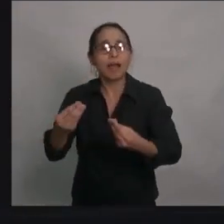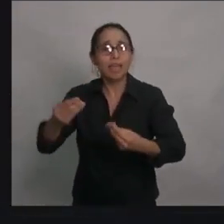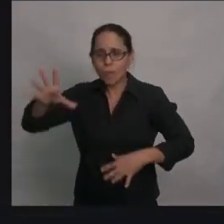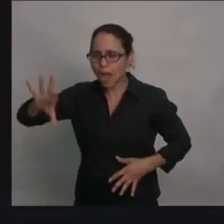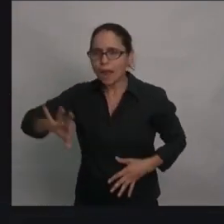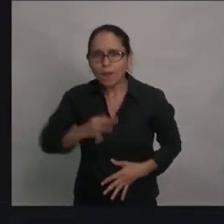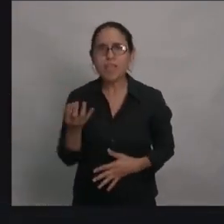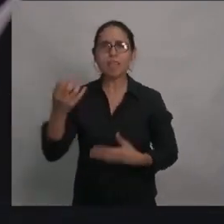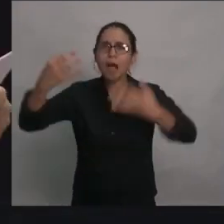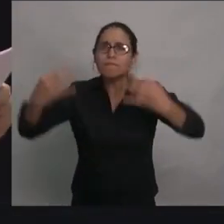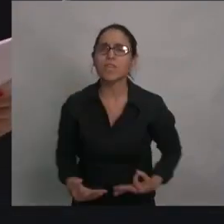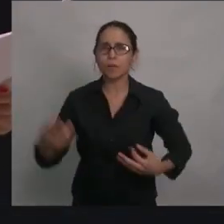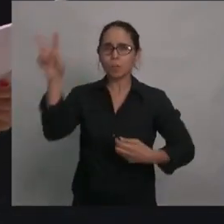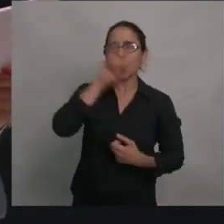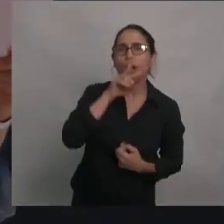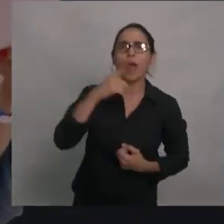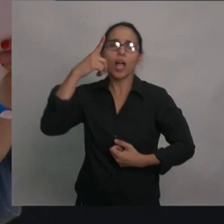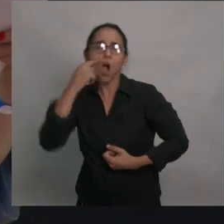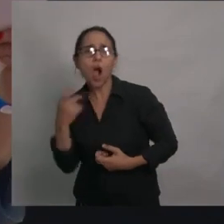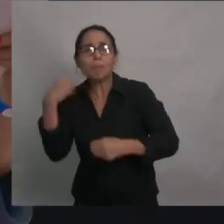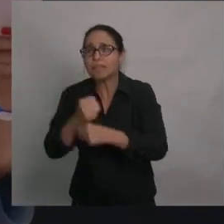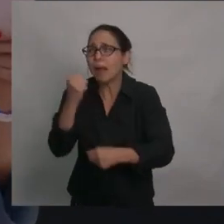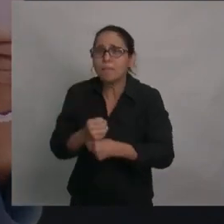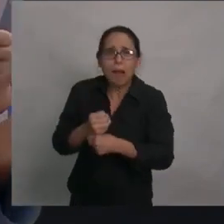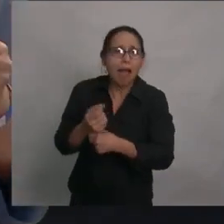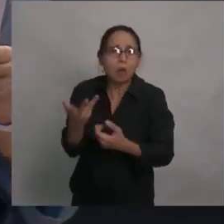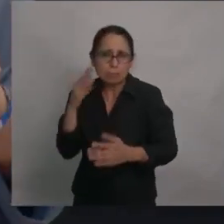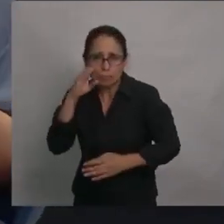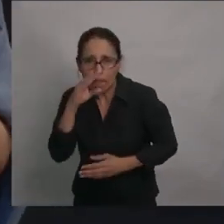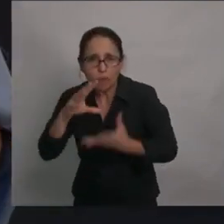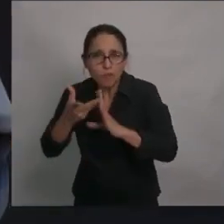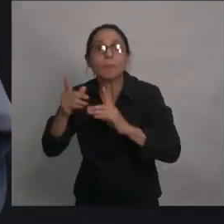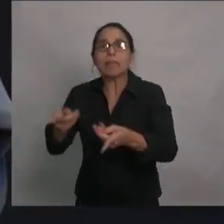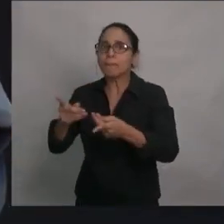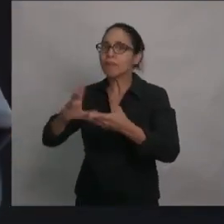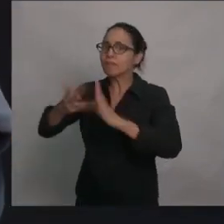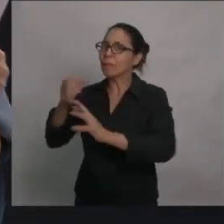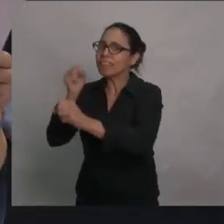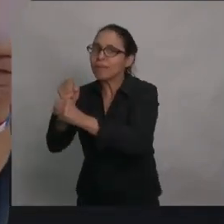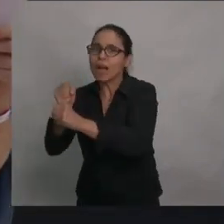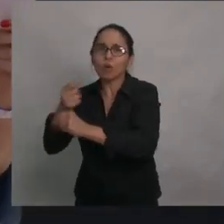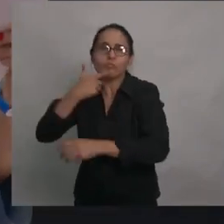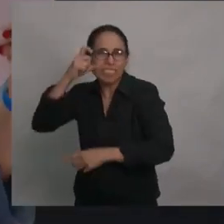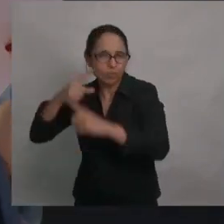vida de trabajadores y trabajadoras precarias y, por supuesto, contra la violencia sexual.